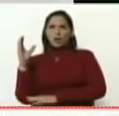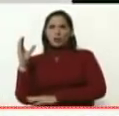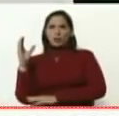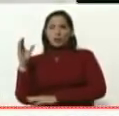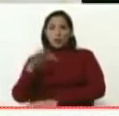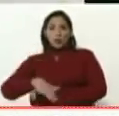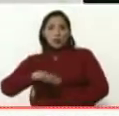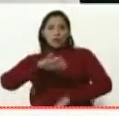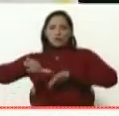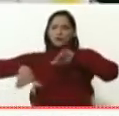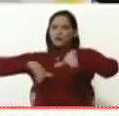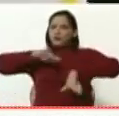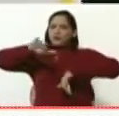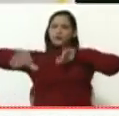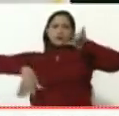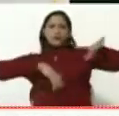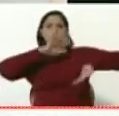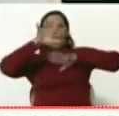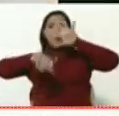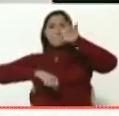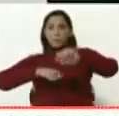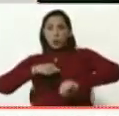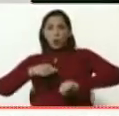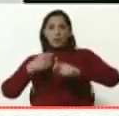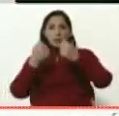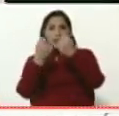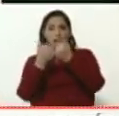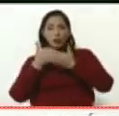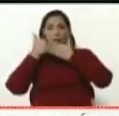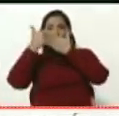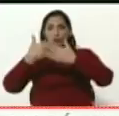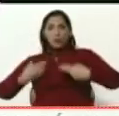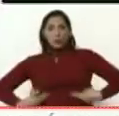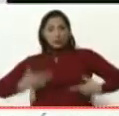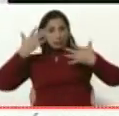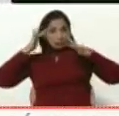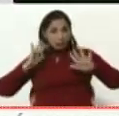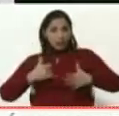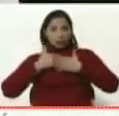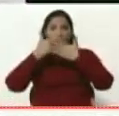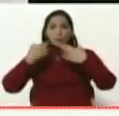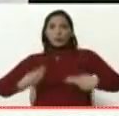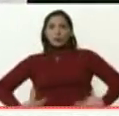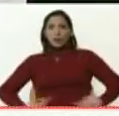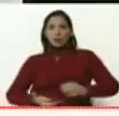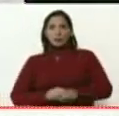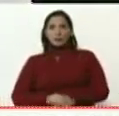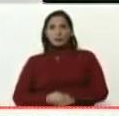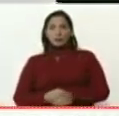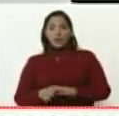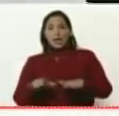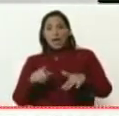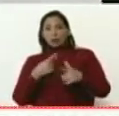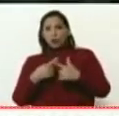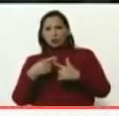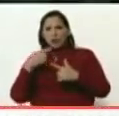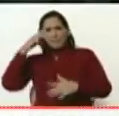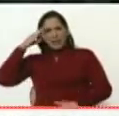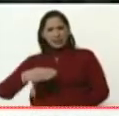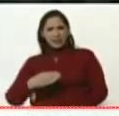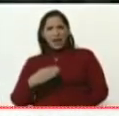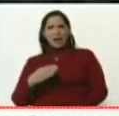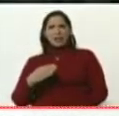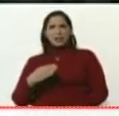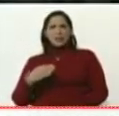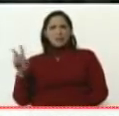se compró con los reales de la ayuda humanitaria, de la supuesta ayuda humanitaria, mientras estos militares venezolanos eran expulsados como unos